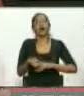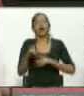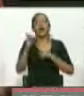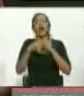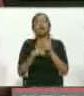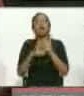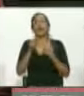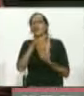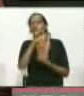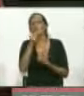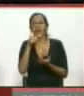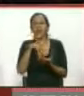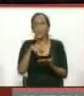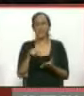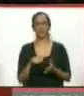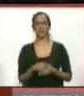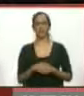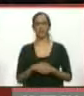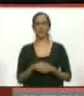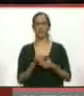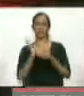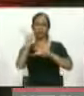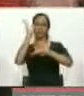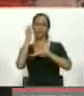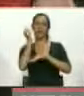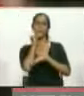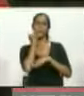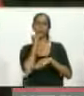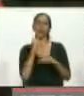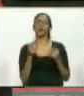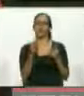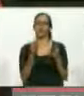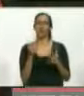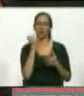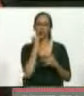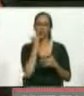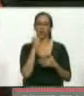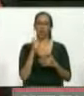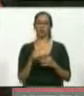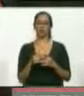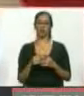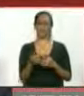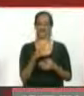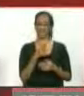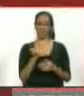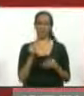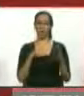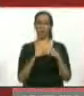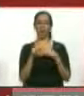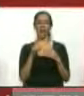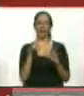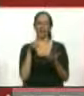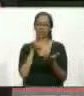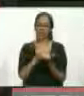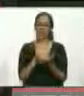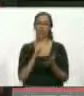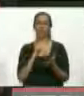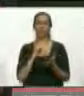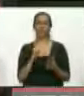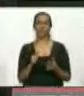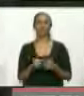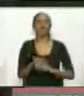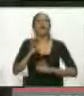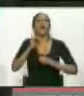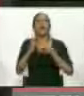como basque con mango de huevo baja con mango pero acabé semana en que no va ni siquiera para dos de maiquetía de donde vivirá el señor